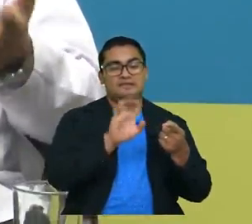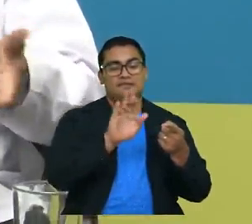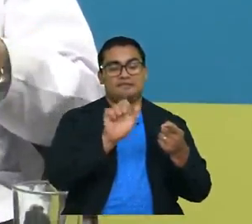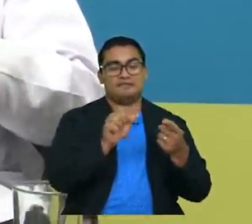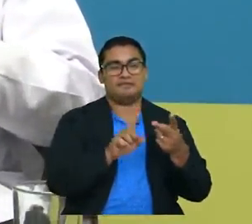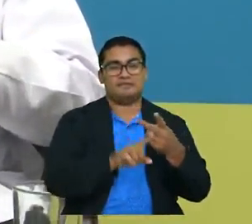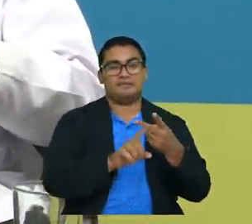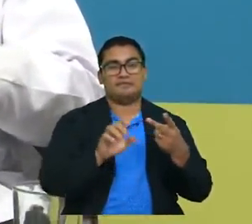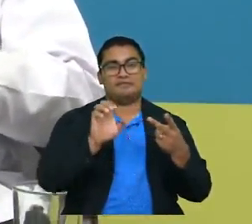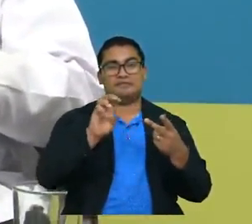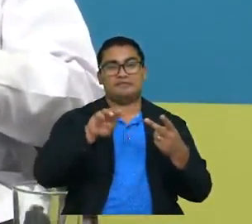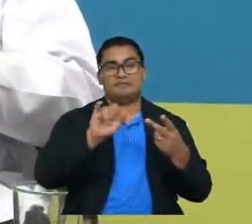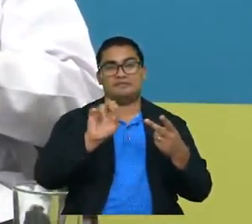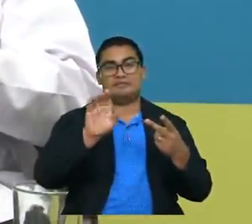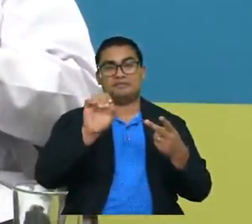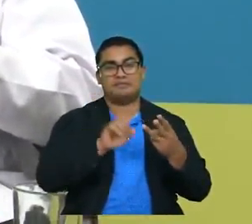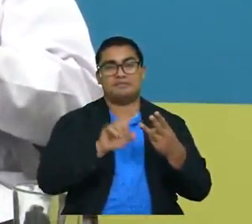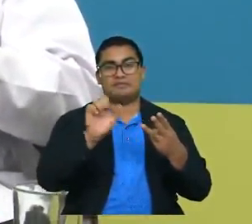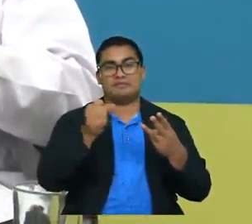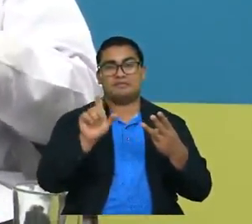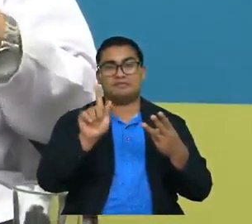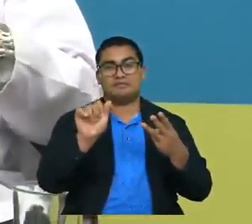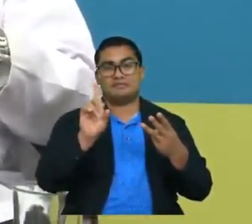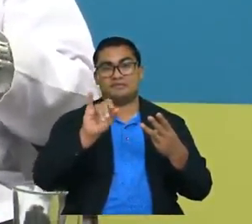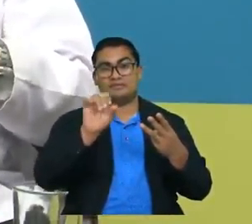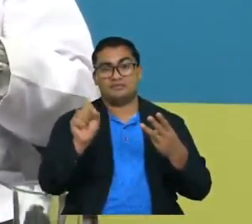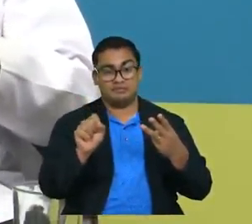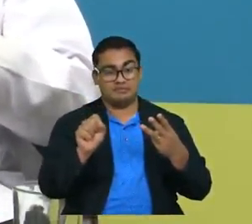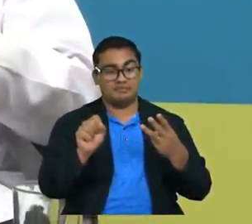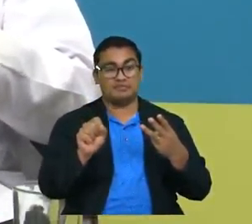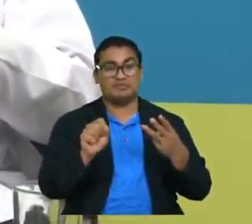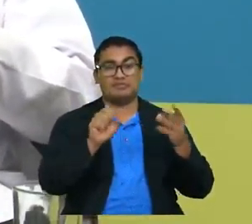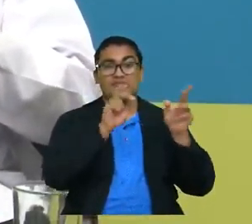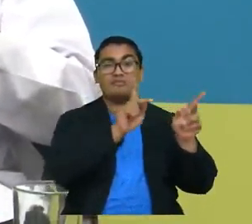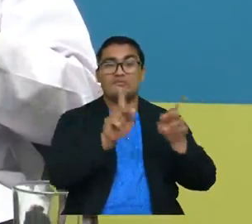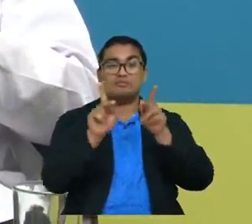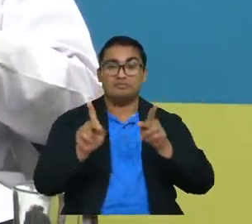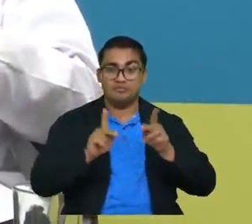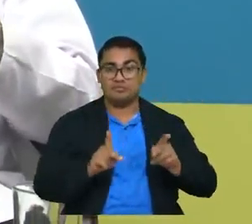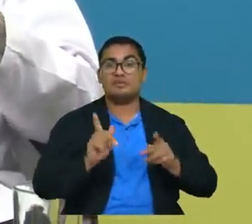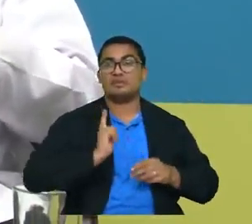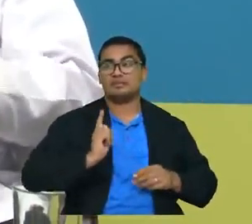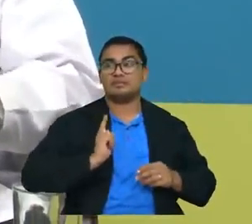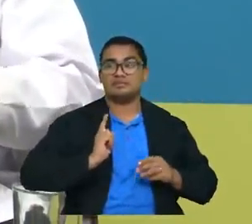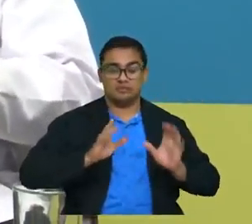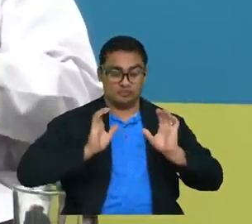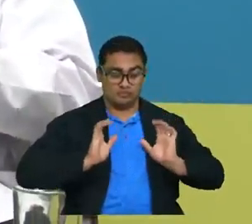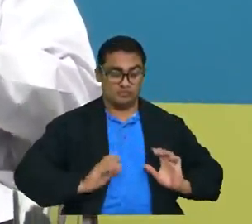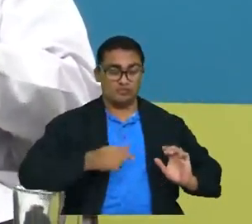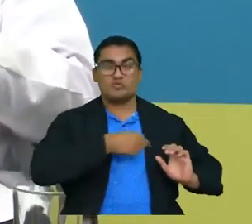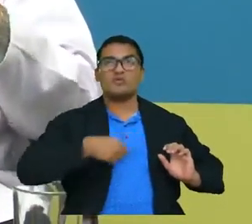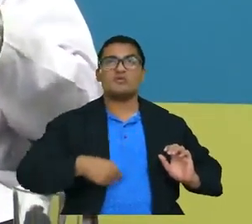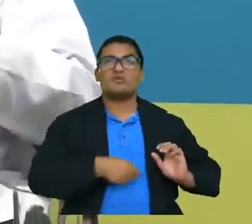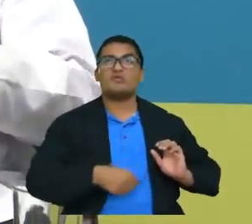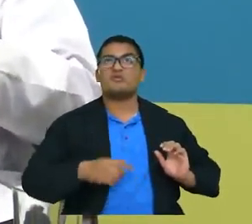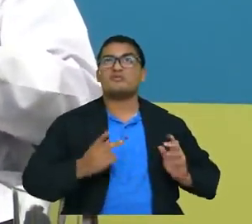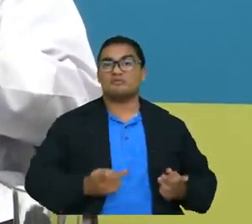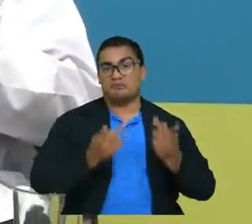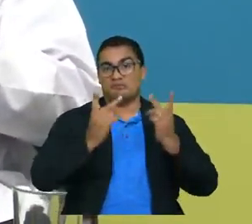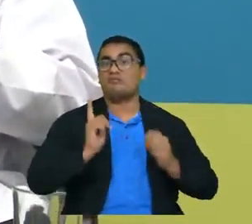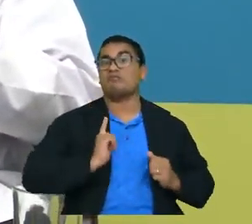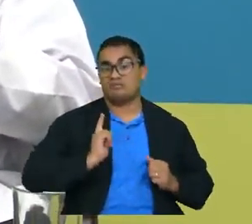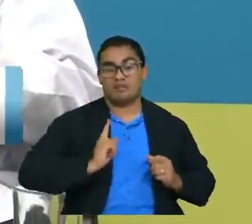llaman helmintos, los áscaris. El ser humano en sí, en todo el tracto intestinal, nosotros vivimos con parásitos que ya forman